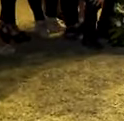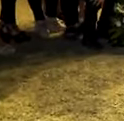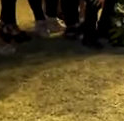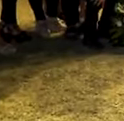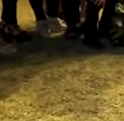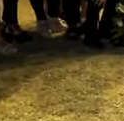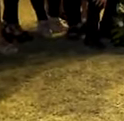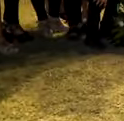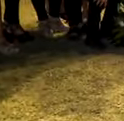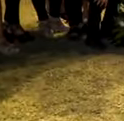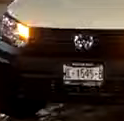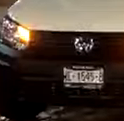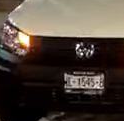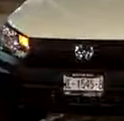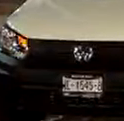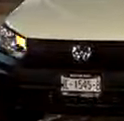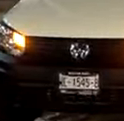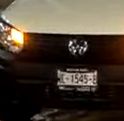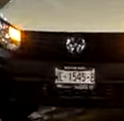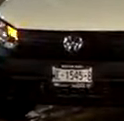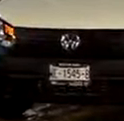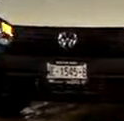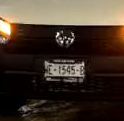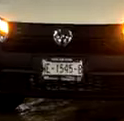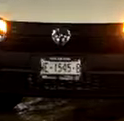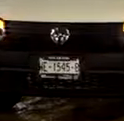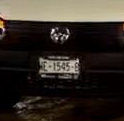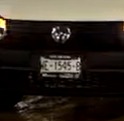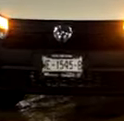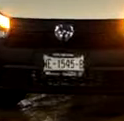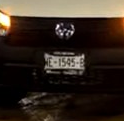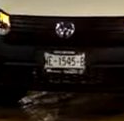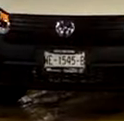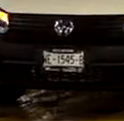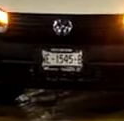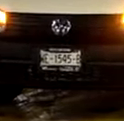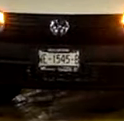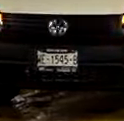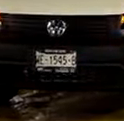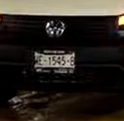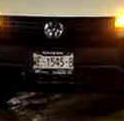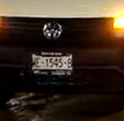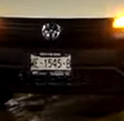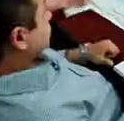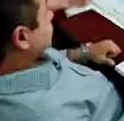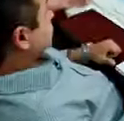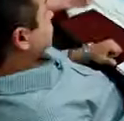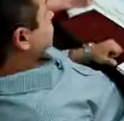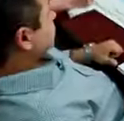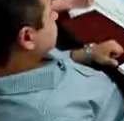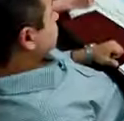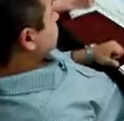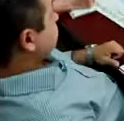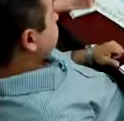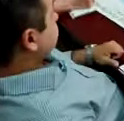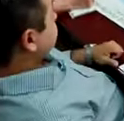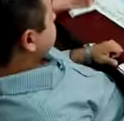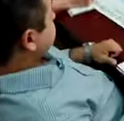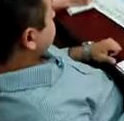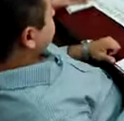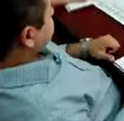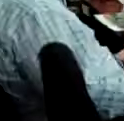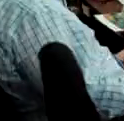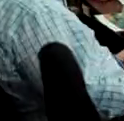de Altamira en su día. Entrega de unidades para la Dirección de Obras Públicas y Sistemas. 94ª